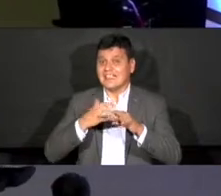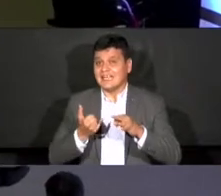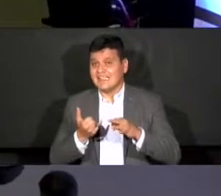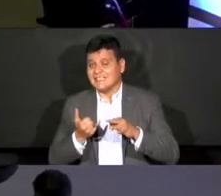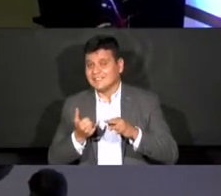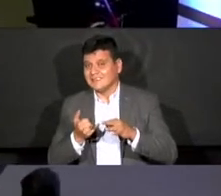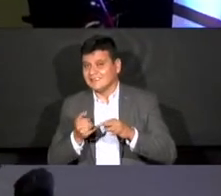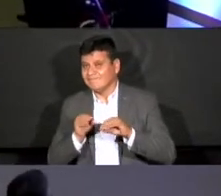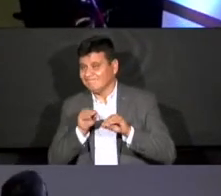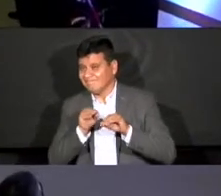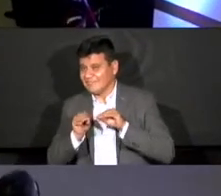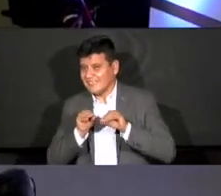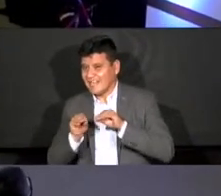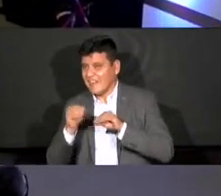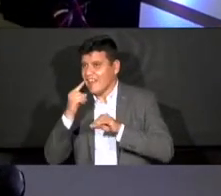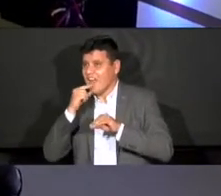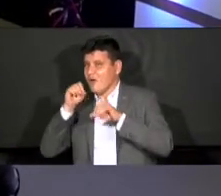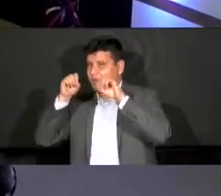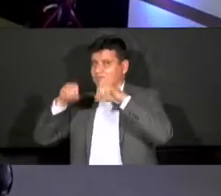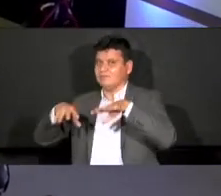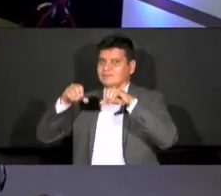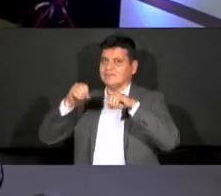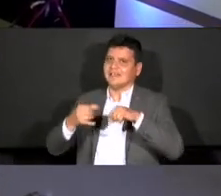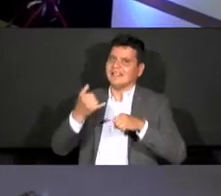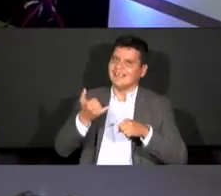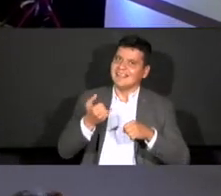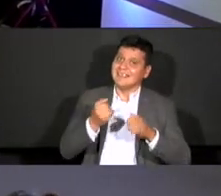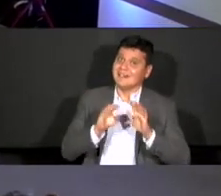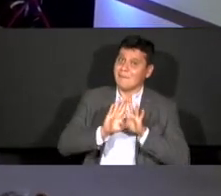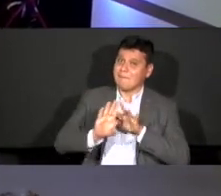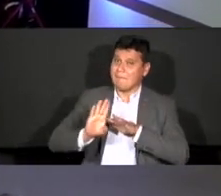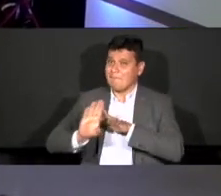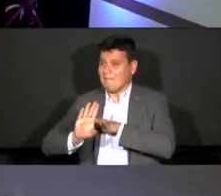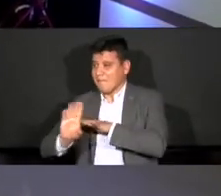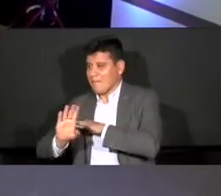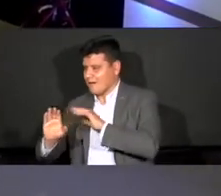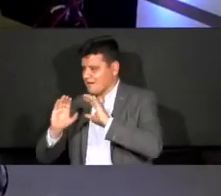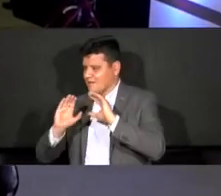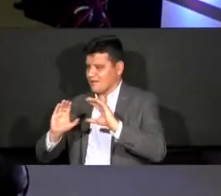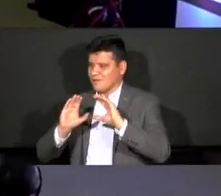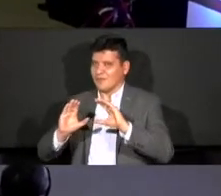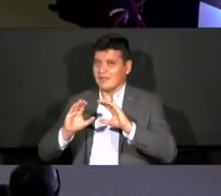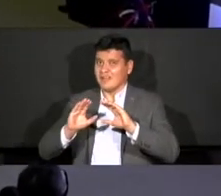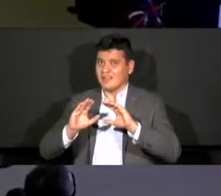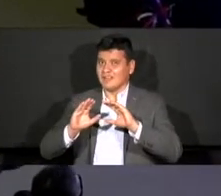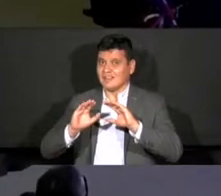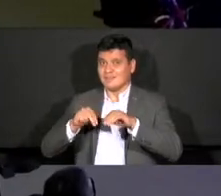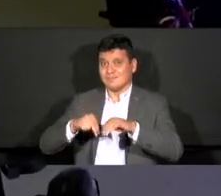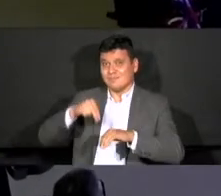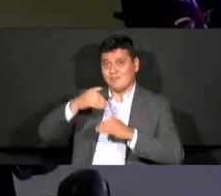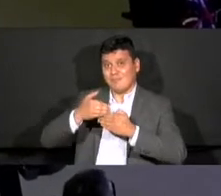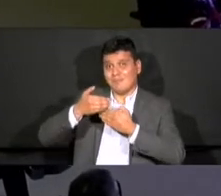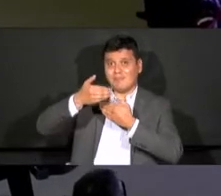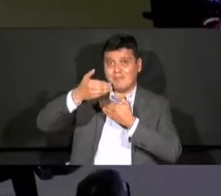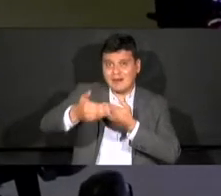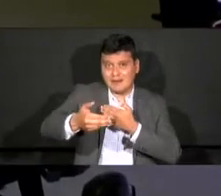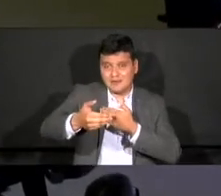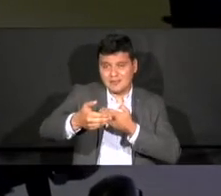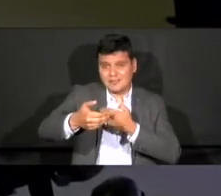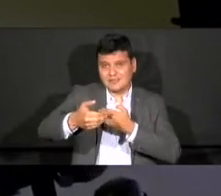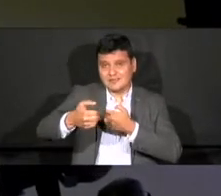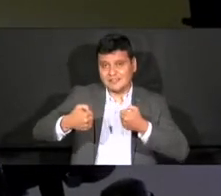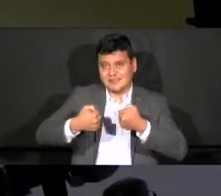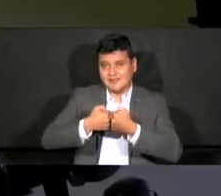regular el tránsito de migrantes hacia el norte. Sin duda, es complicado